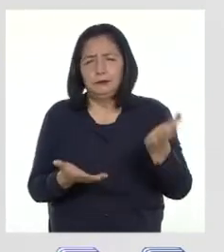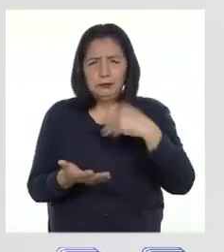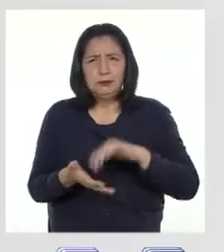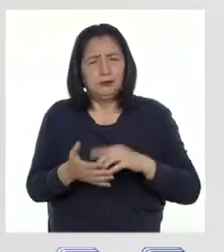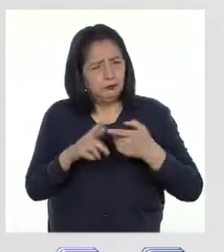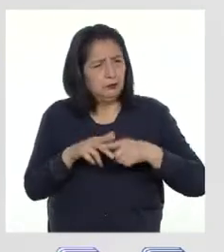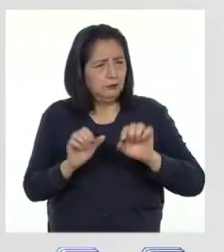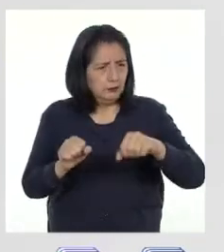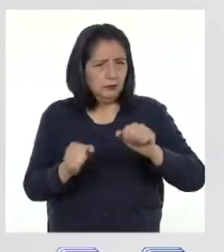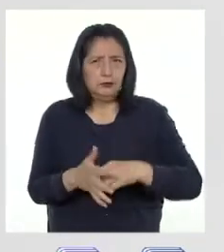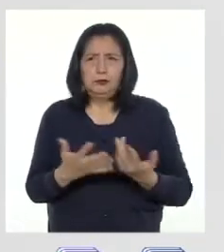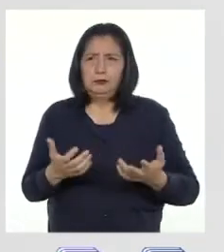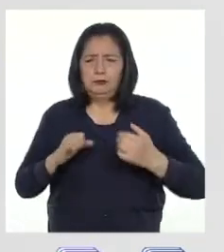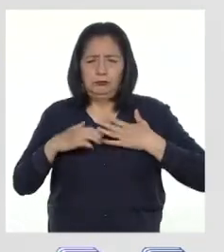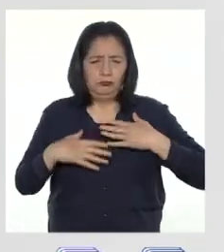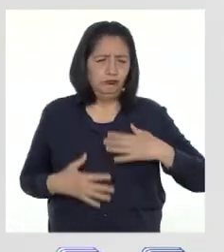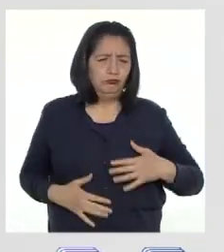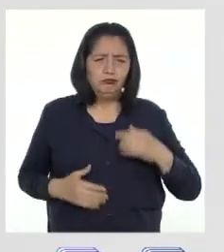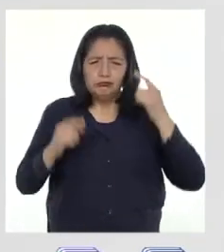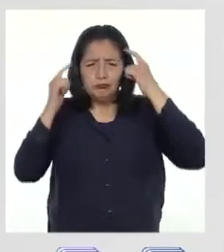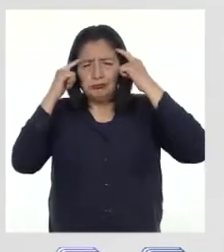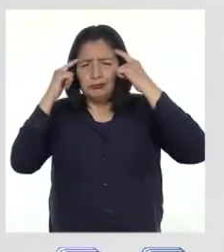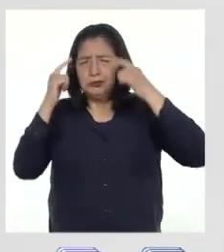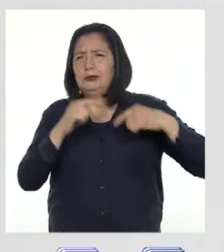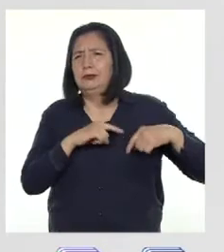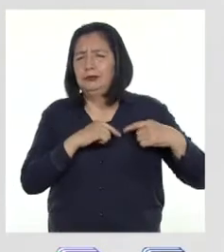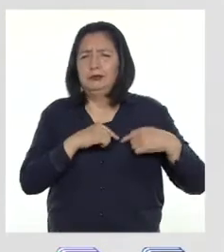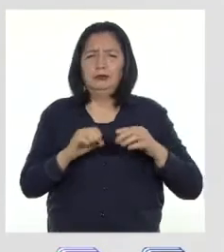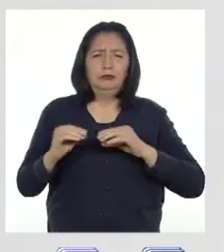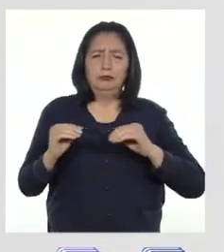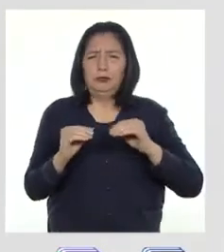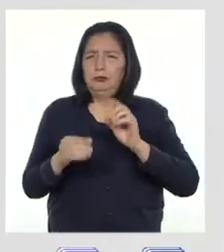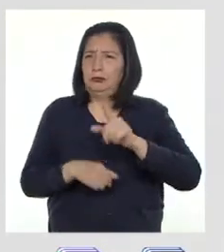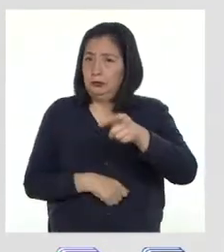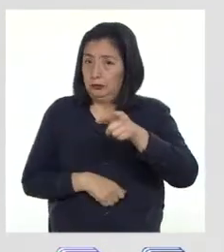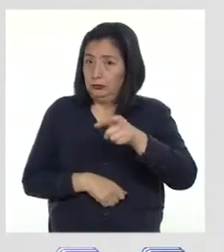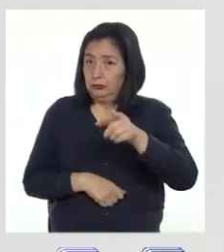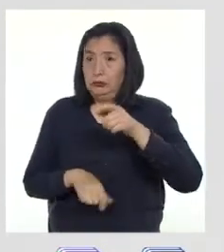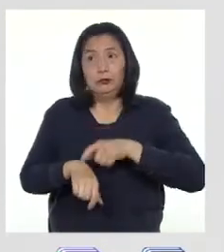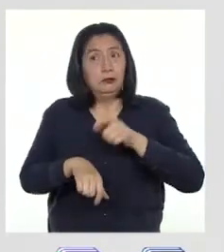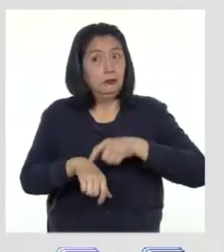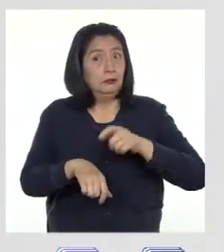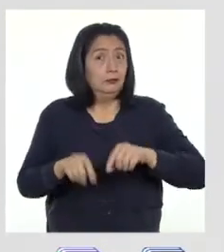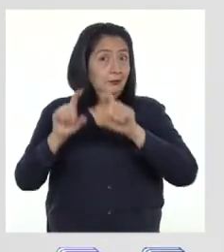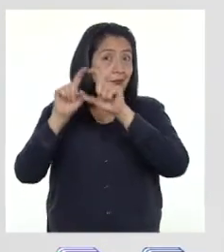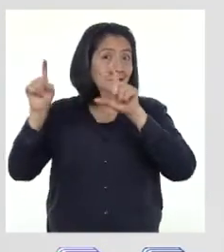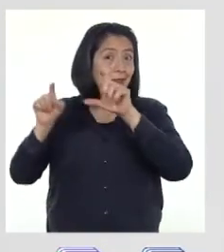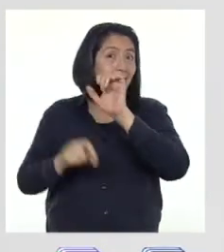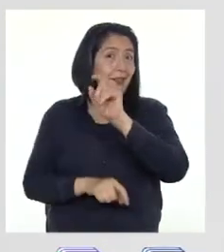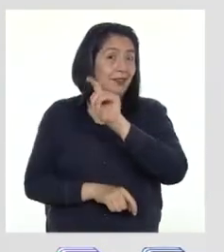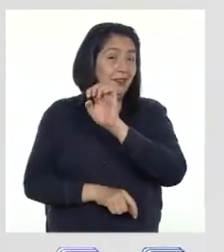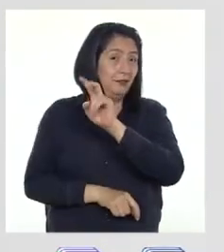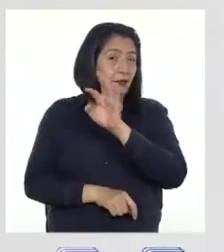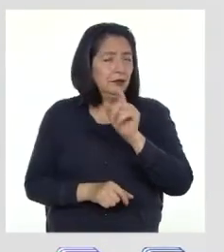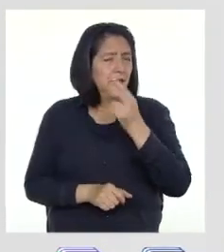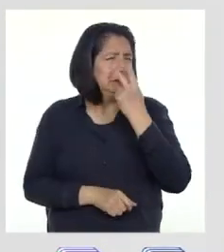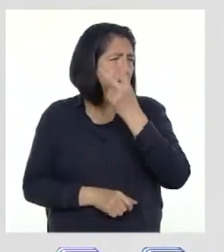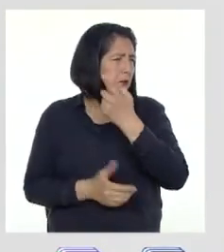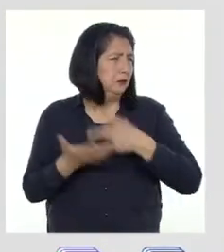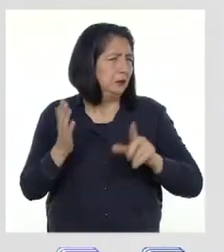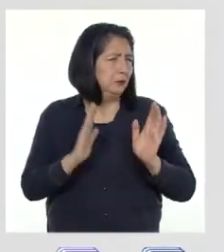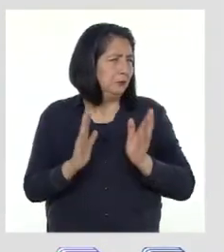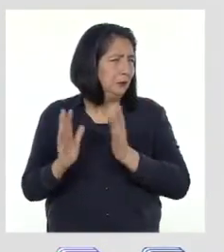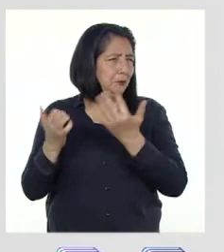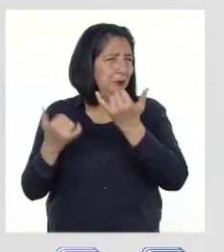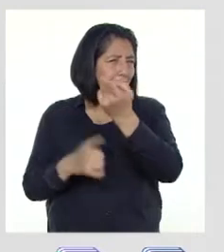en marcha de una vez, a poner nuestro cuerpo, nuestra mente y nuestro corazón en movimiento. Ahora es momento de activarte. Veamos qué nos tienen